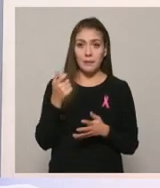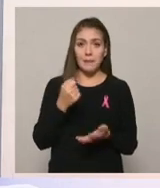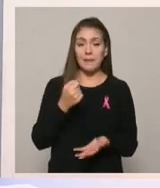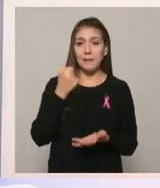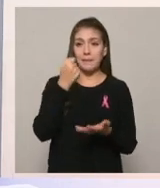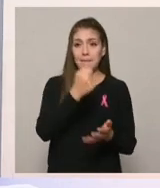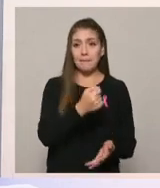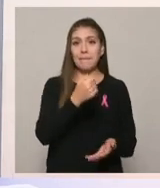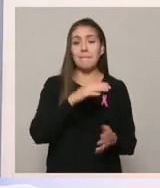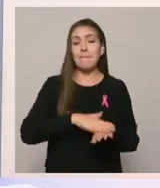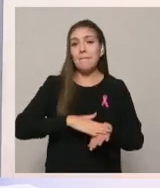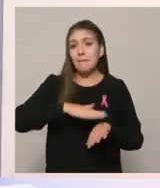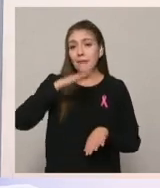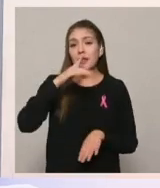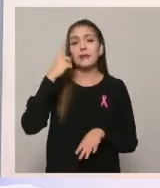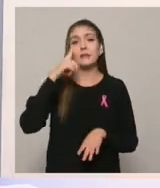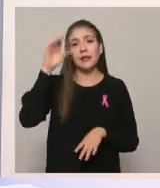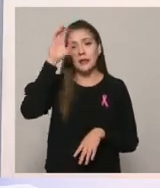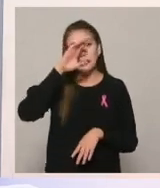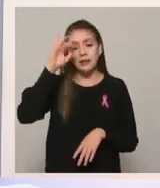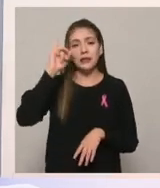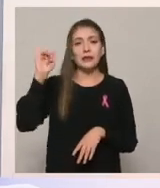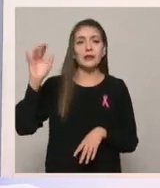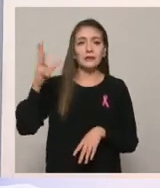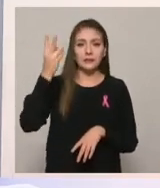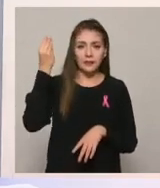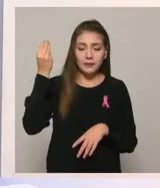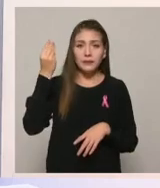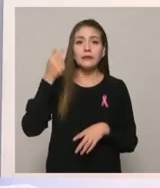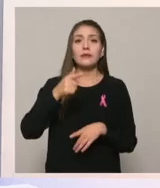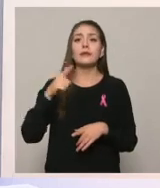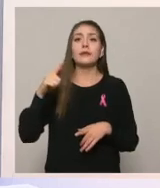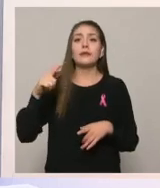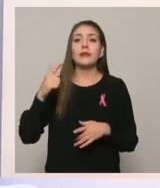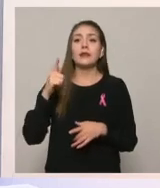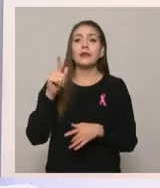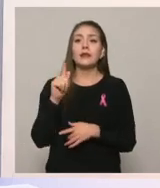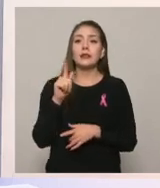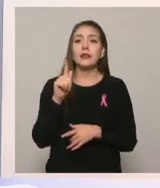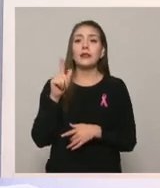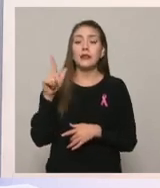en la ciencia y la tecnología, con un total de